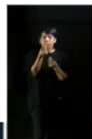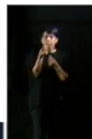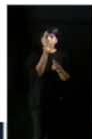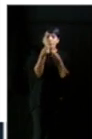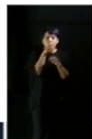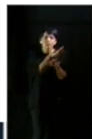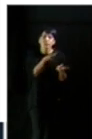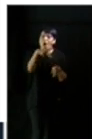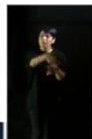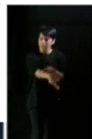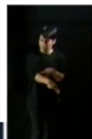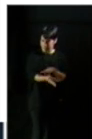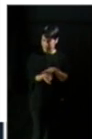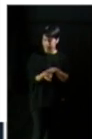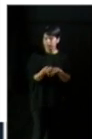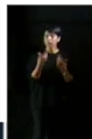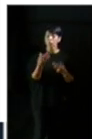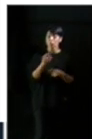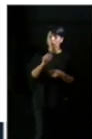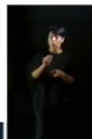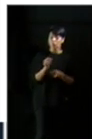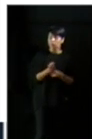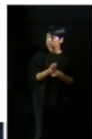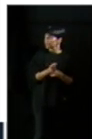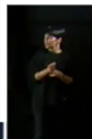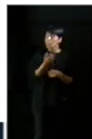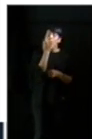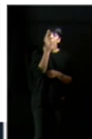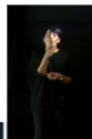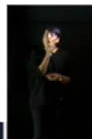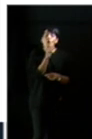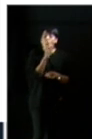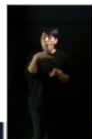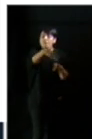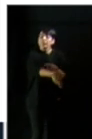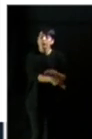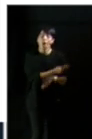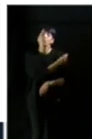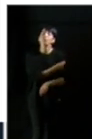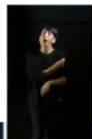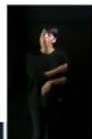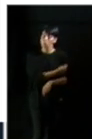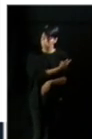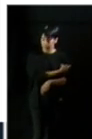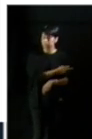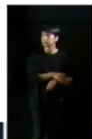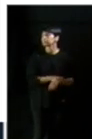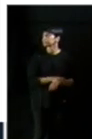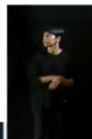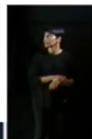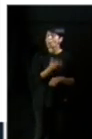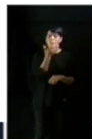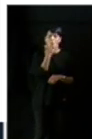nos produzcan enfermedades una primera forma es vacunarse tanto si es vacuna